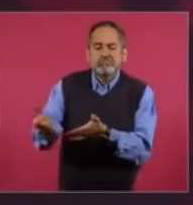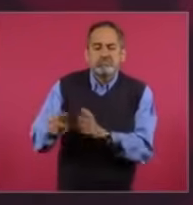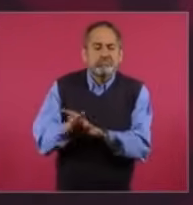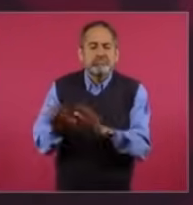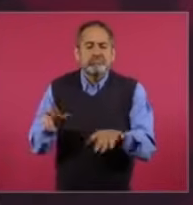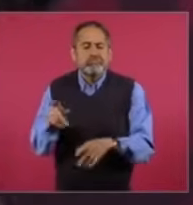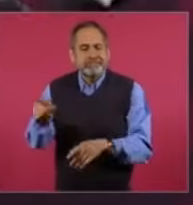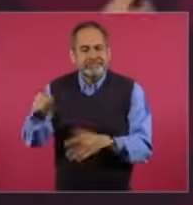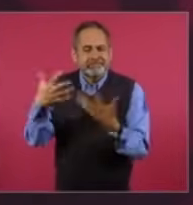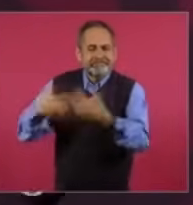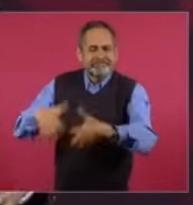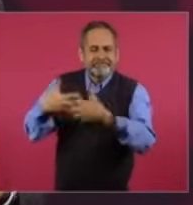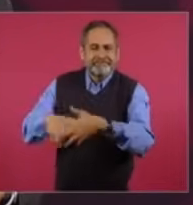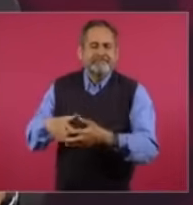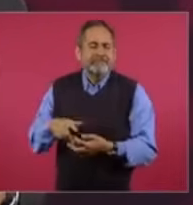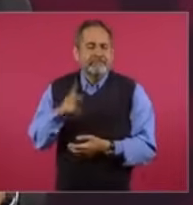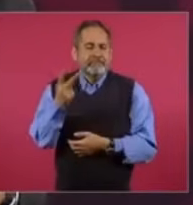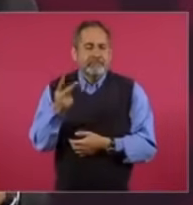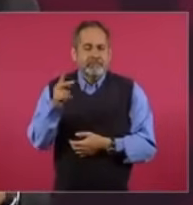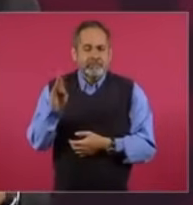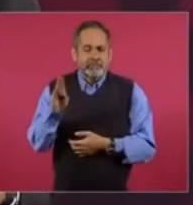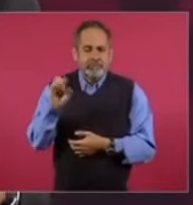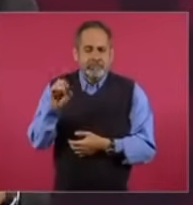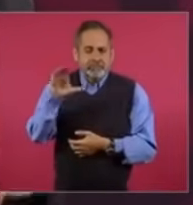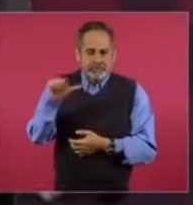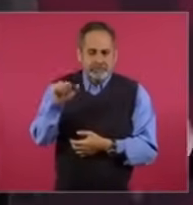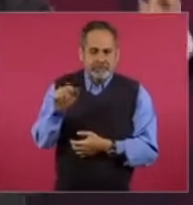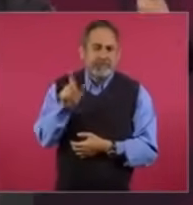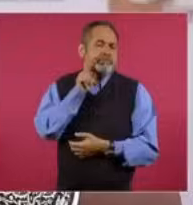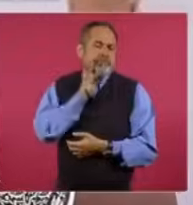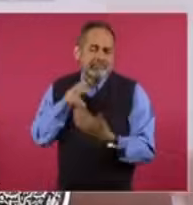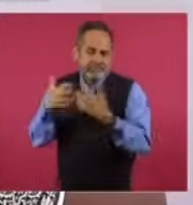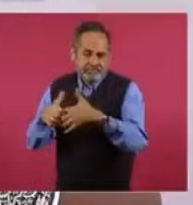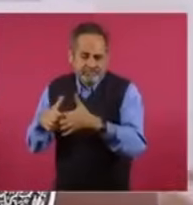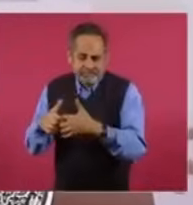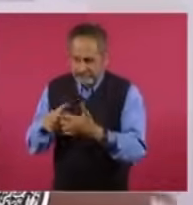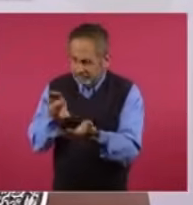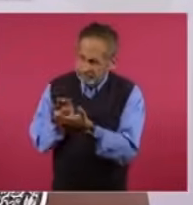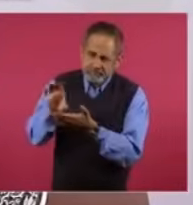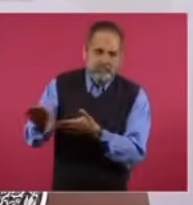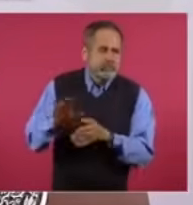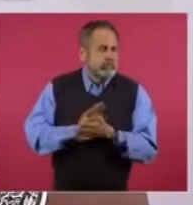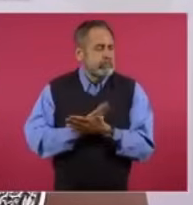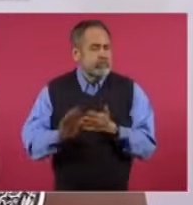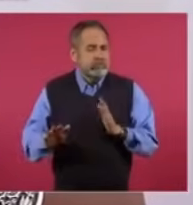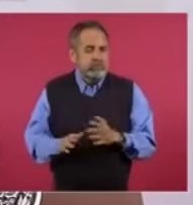la refinería de Dos Bocas. Y todavía cínicamente